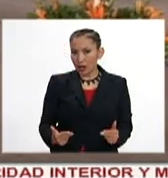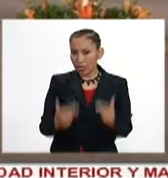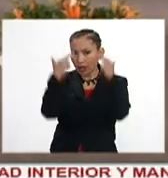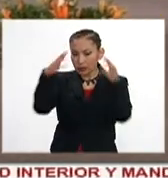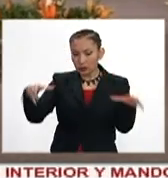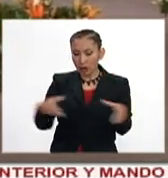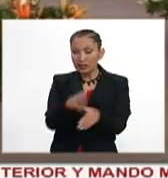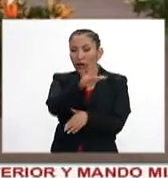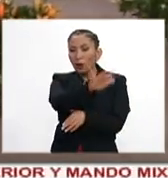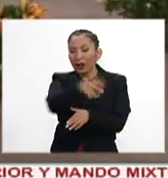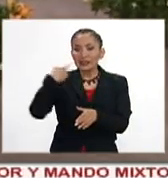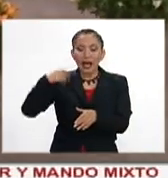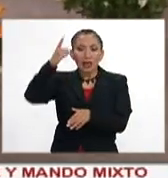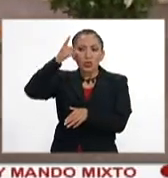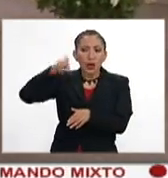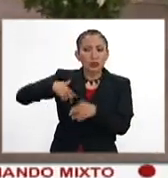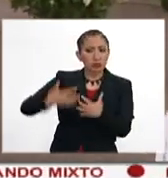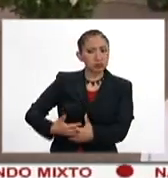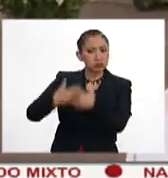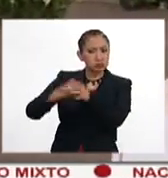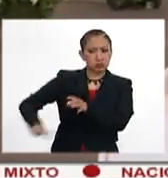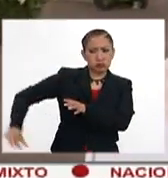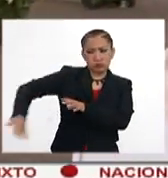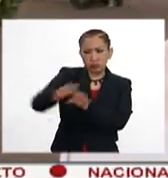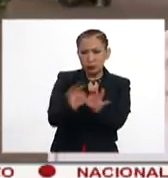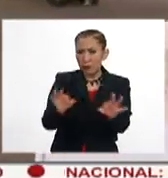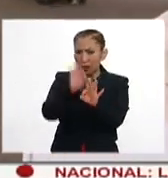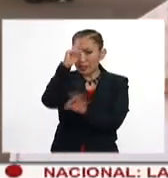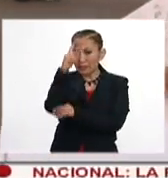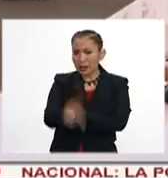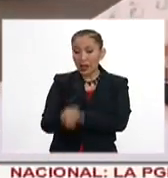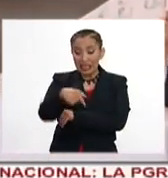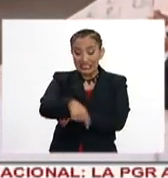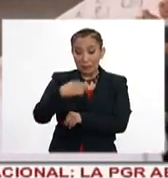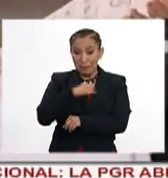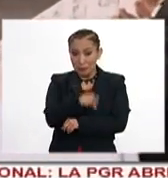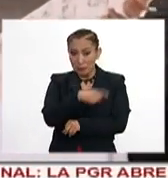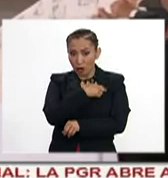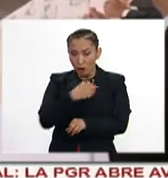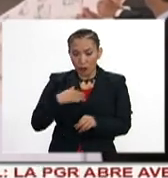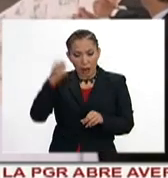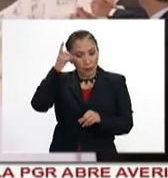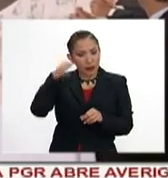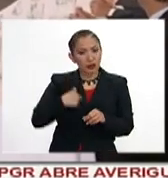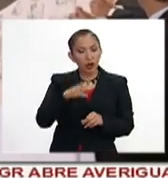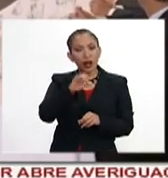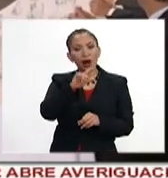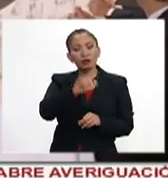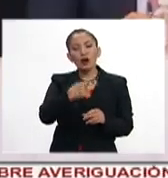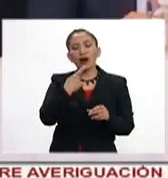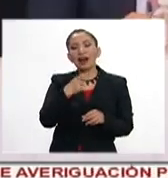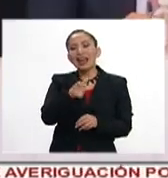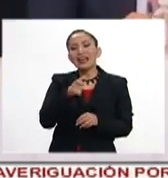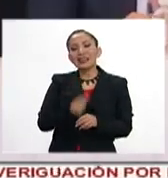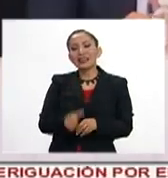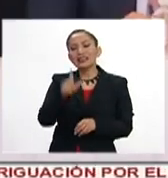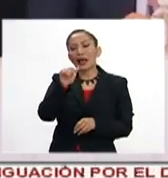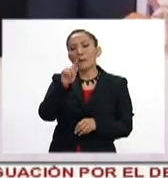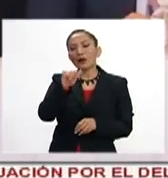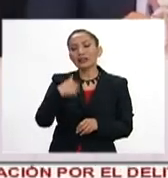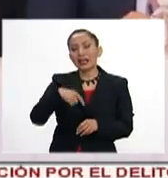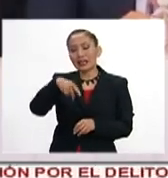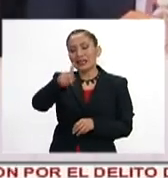Negocios agrupa a 50 de los consorcios más importantes del país, y en este grupo conviven empresarios como Claudio X González Laporte